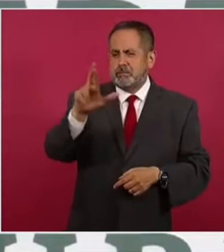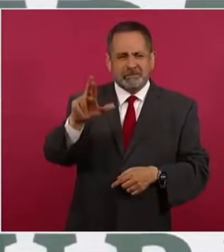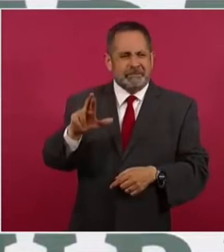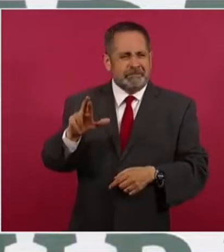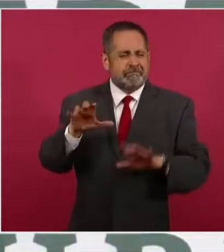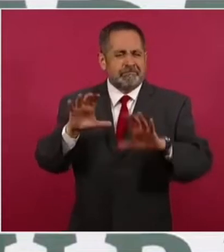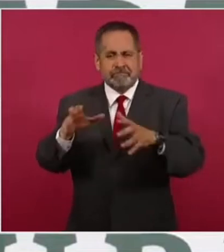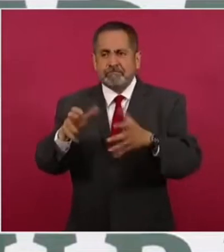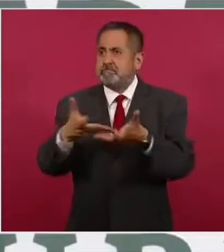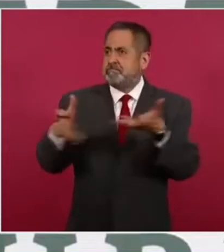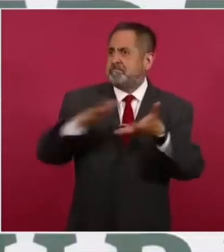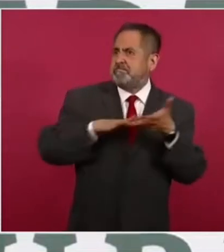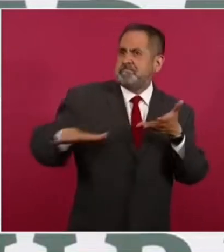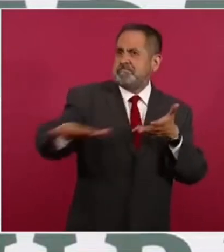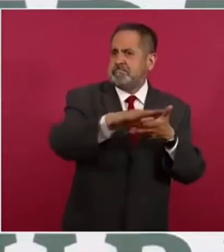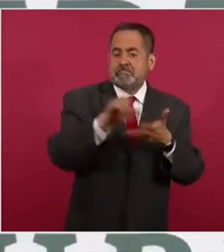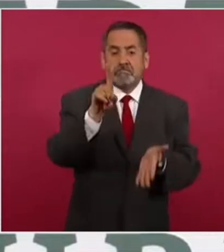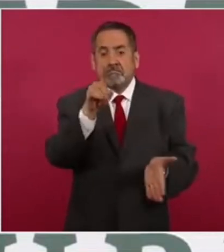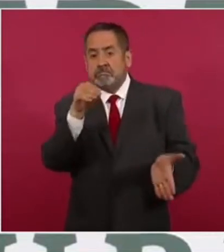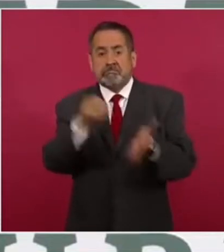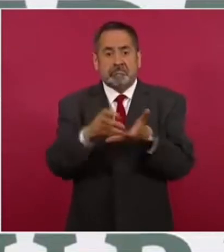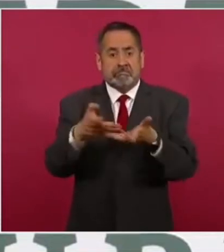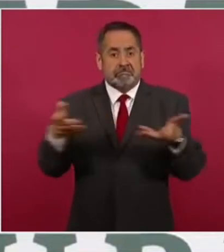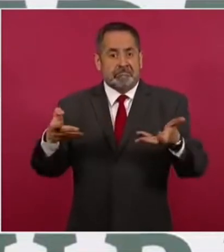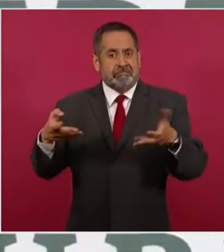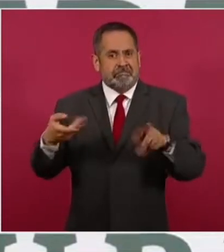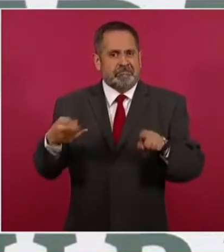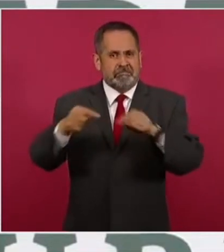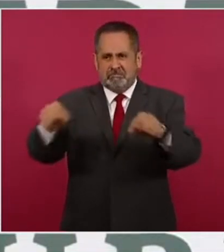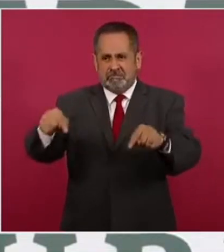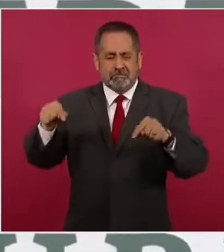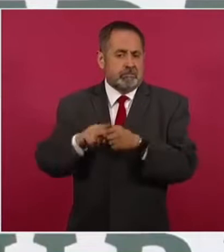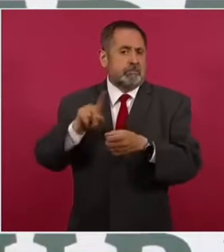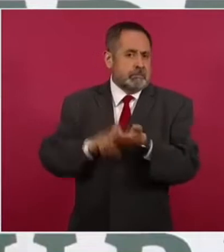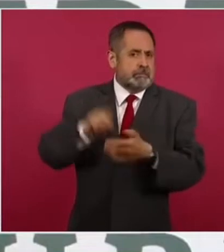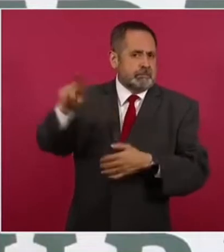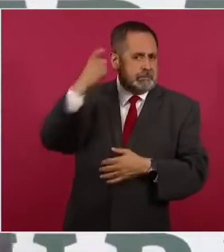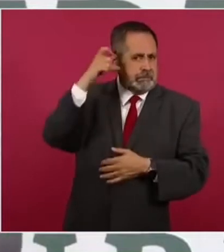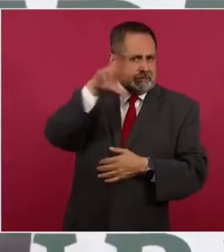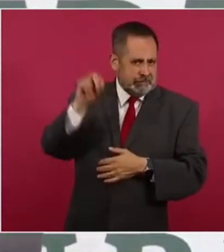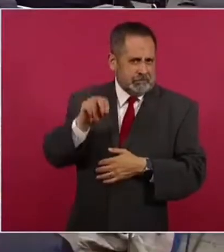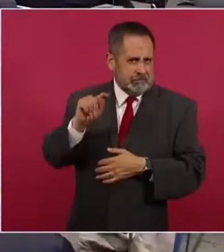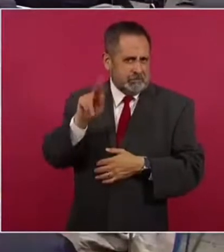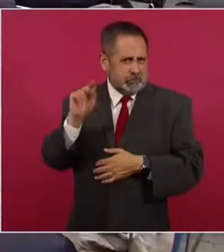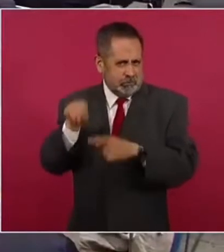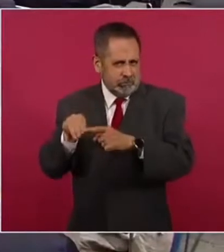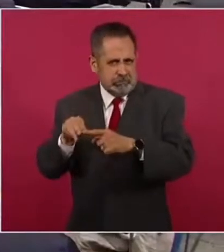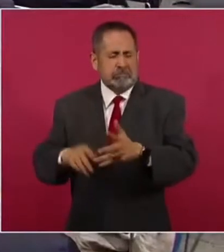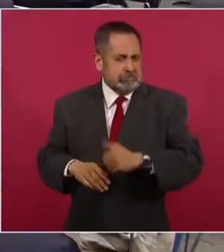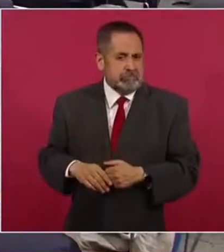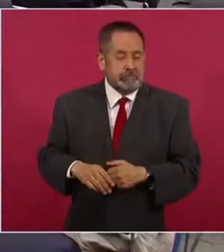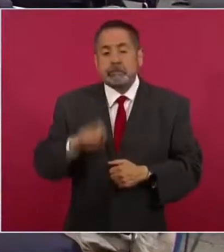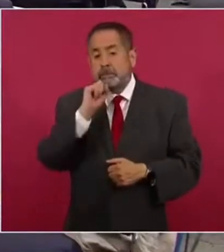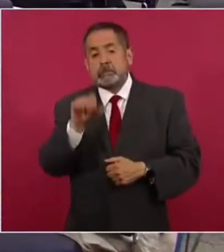1,000 hectáreas en Tulum, Quintana Roo. Se continúa trabajando en la